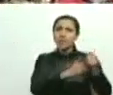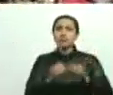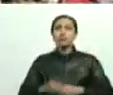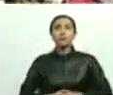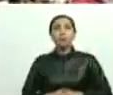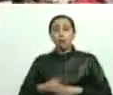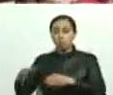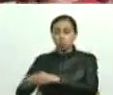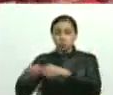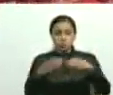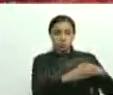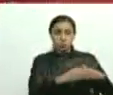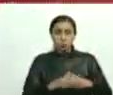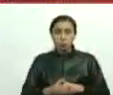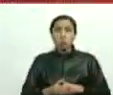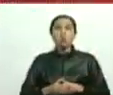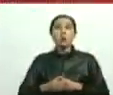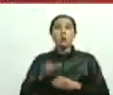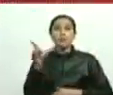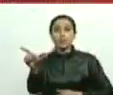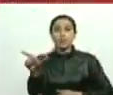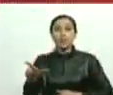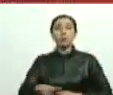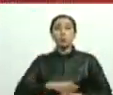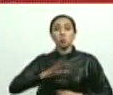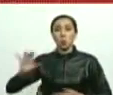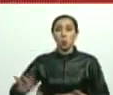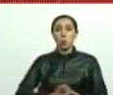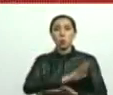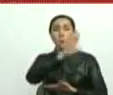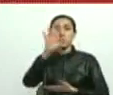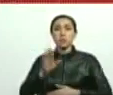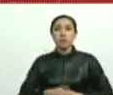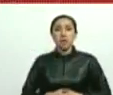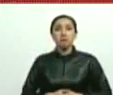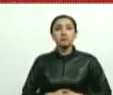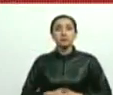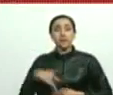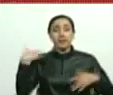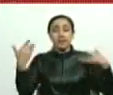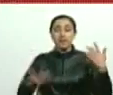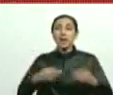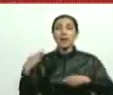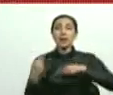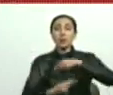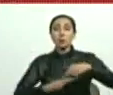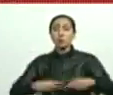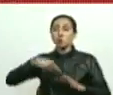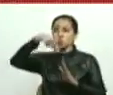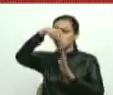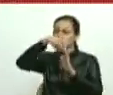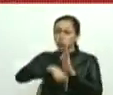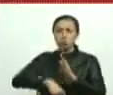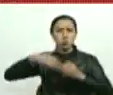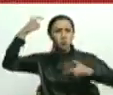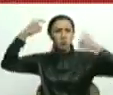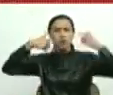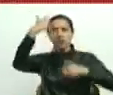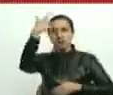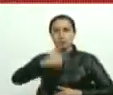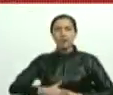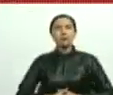nuestro partido, las gloriosas bases de nuestro partido, es un acto revolucionario, profundamente chavista, cargado